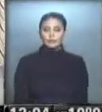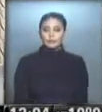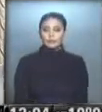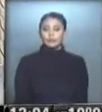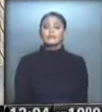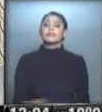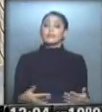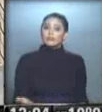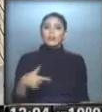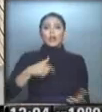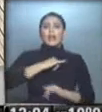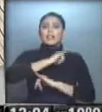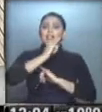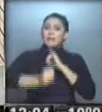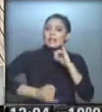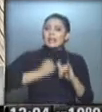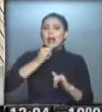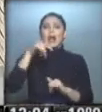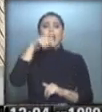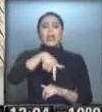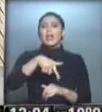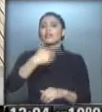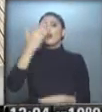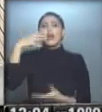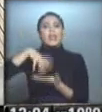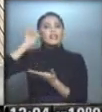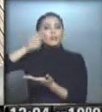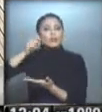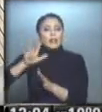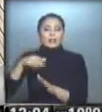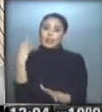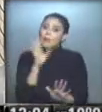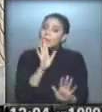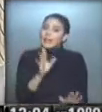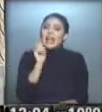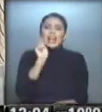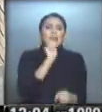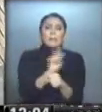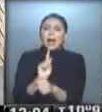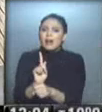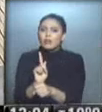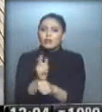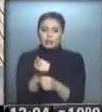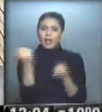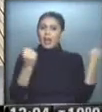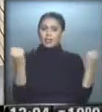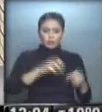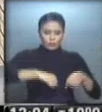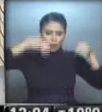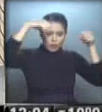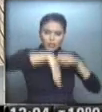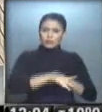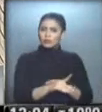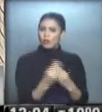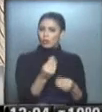Si bien se habla de una explicación de que esto fue provisto por los tribunales, habría que ver qué perro se entrena dentro del baúl de un auto, porque un auto